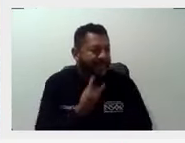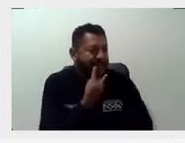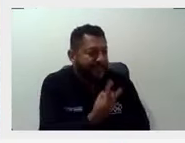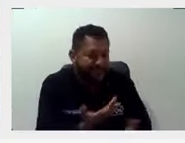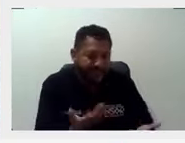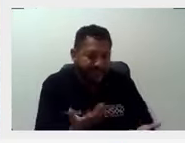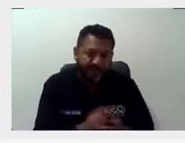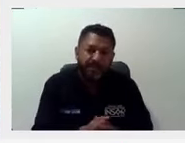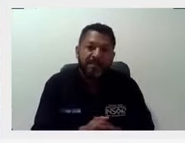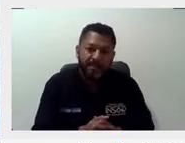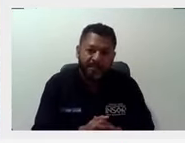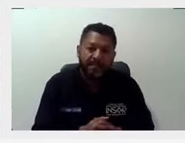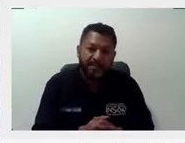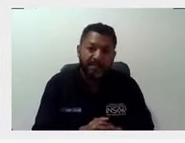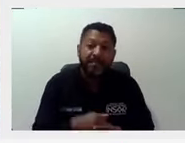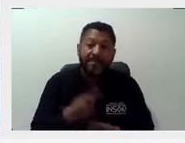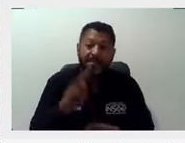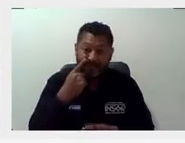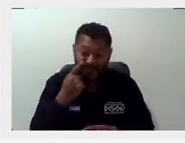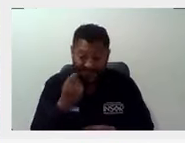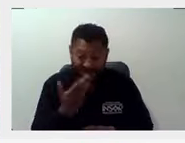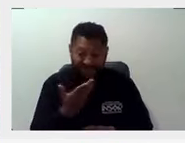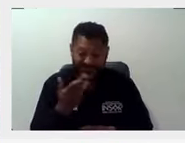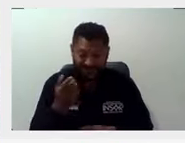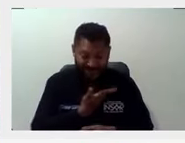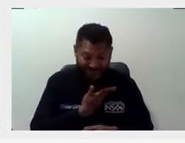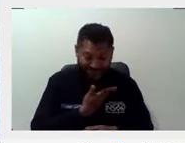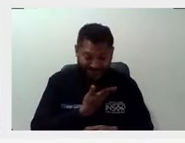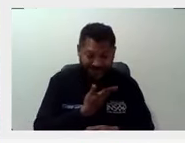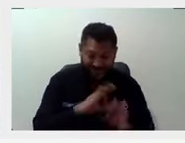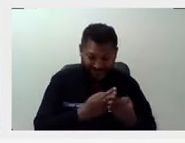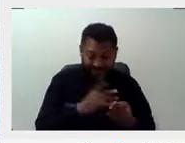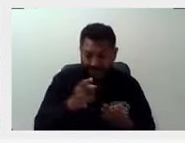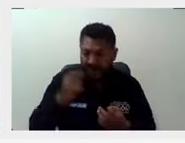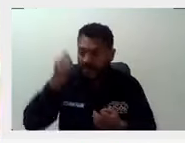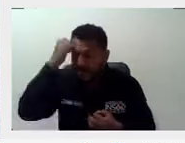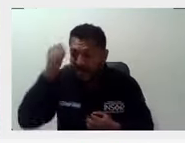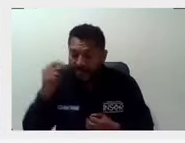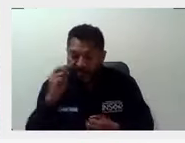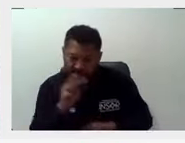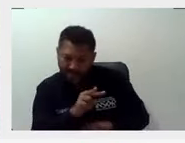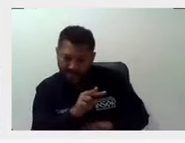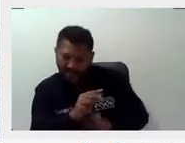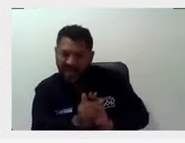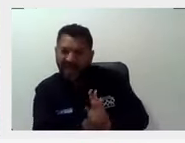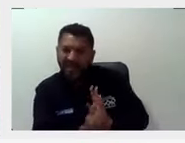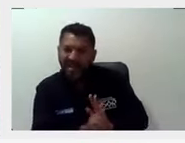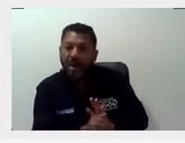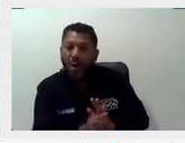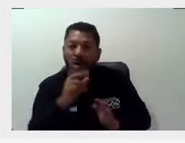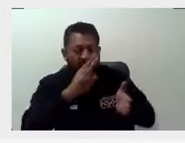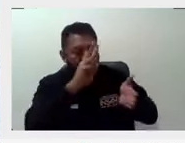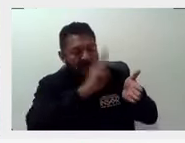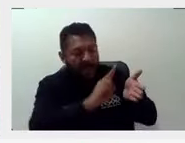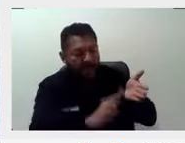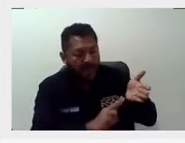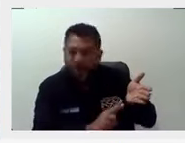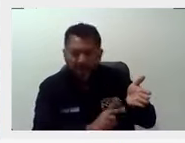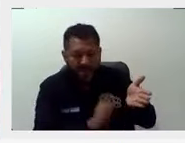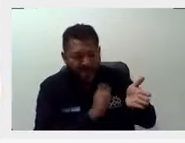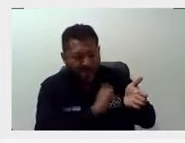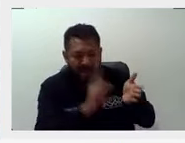decía, padres y profesores, ver también la habilidad, o sea, no sabe escribir, no sabe leer, está aprendiendo,